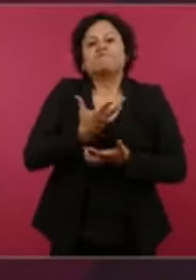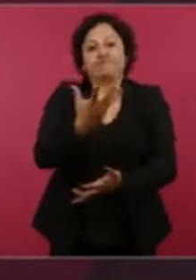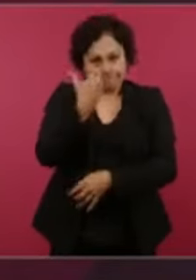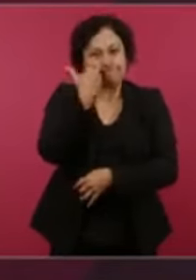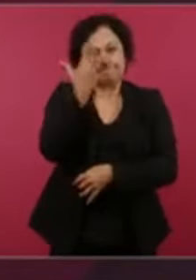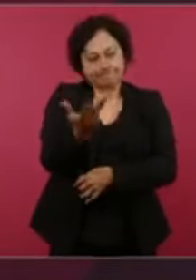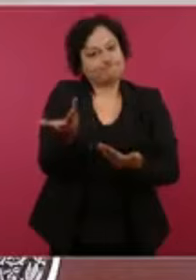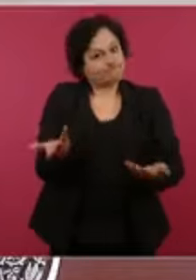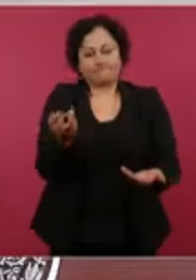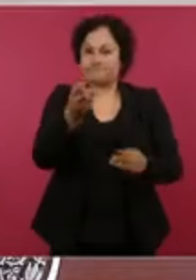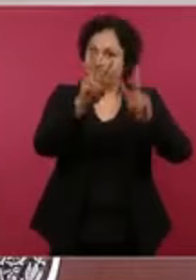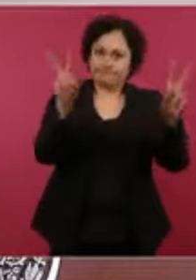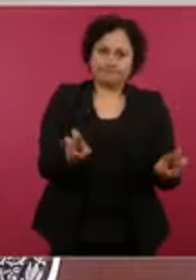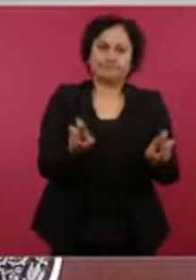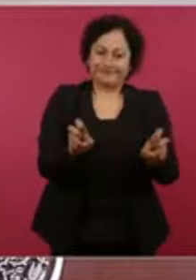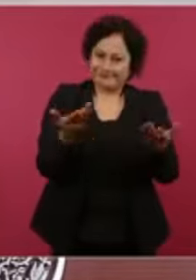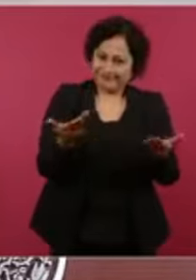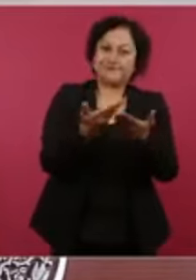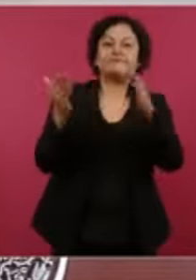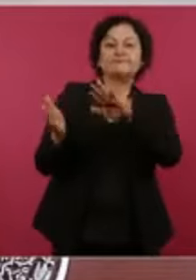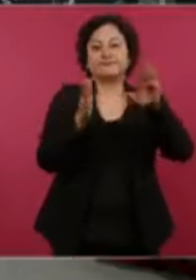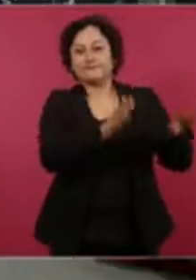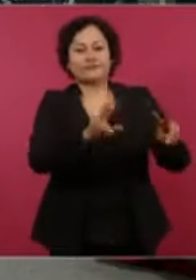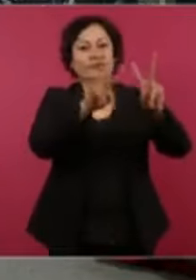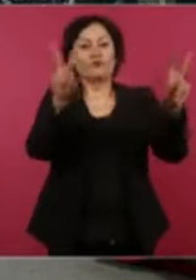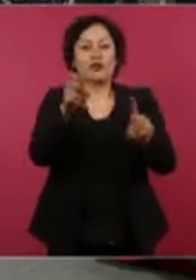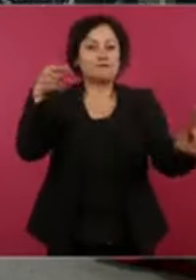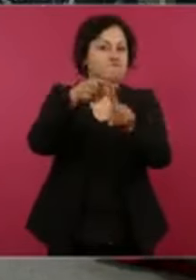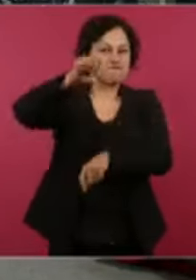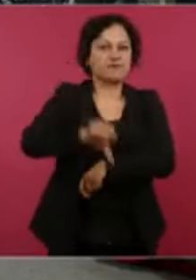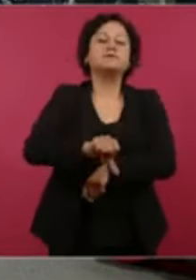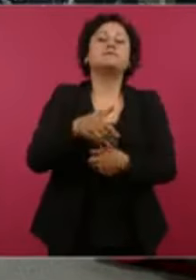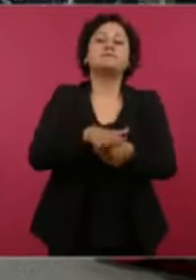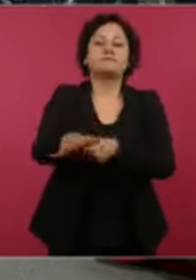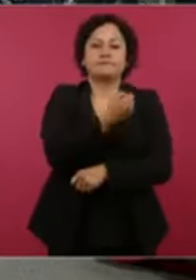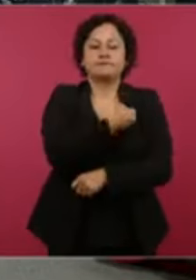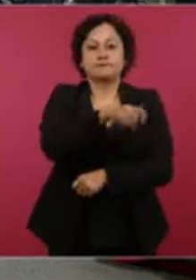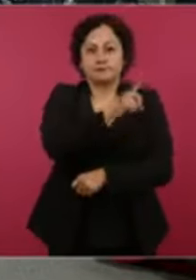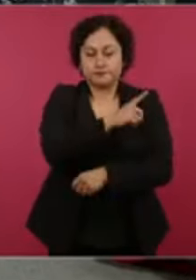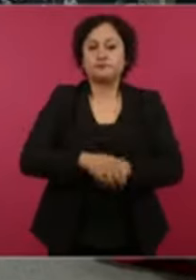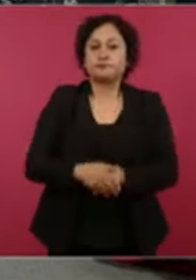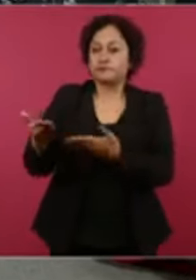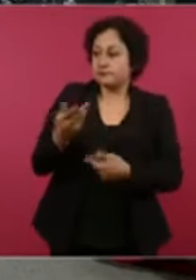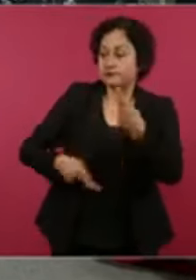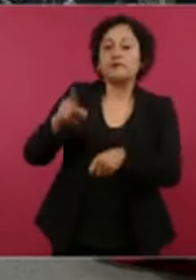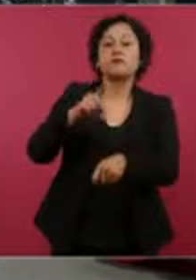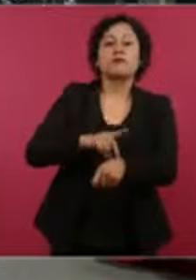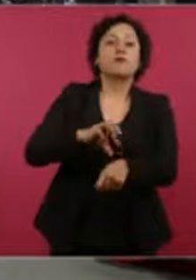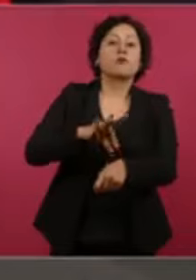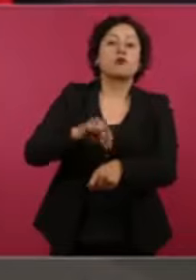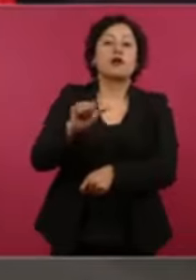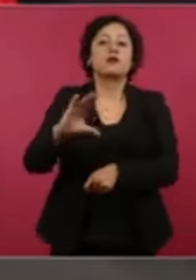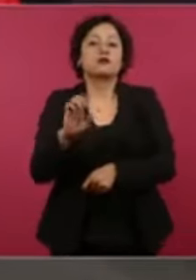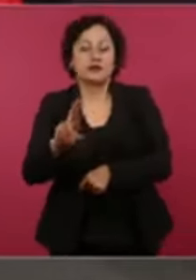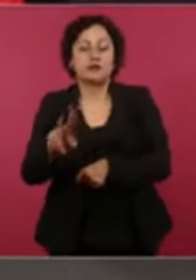hablar de estos temas. Ahora sí vamos al tema tan importante de salud. va a intervenir el doctor Alcocer,